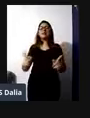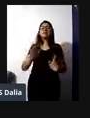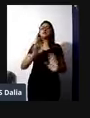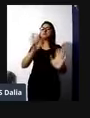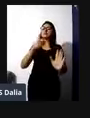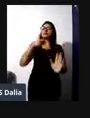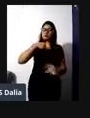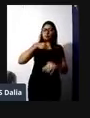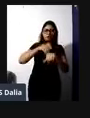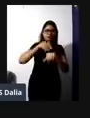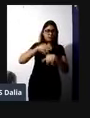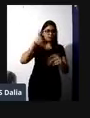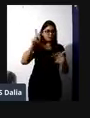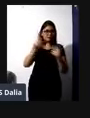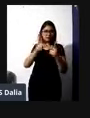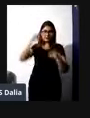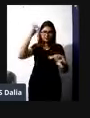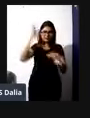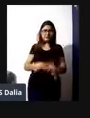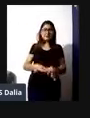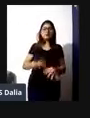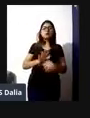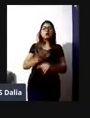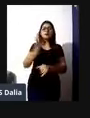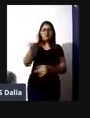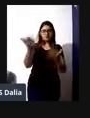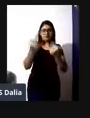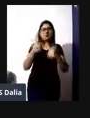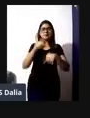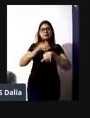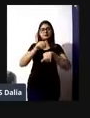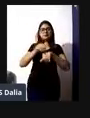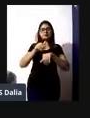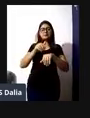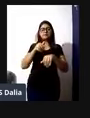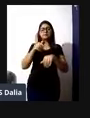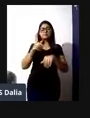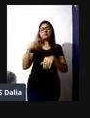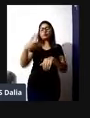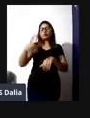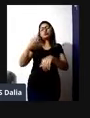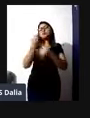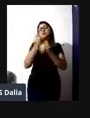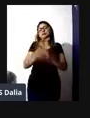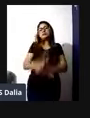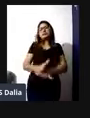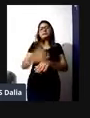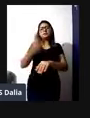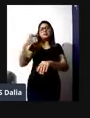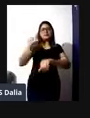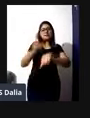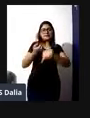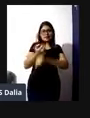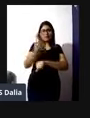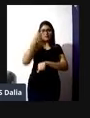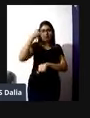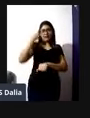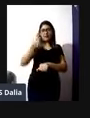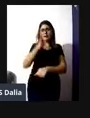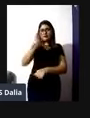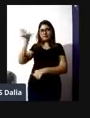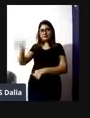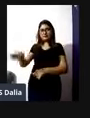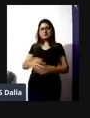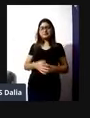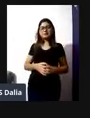teléfono exacto de dónde pueden llamar para que le puedan dar esta contención que es muy, muy importante.